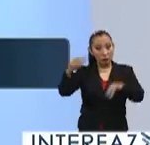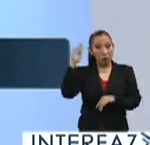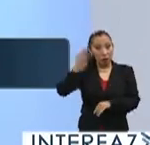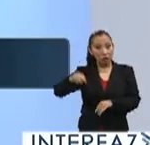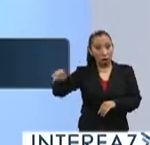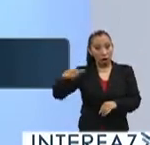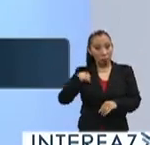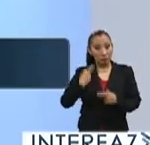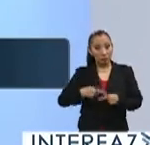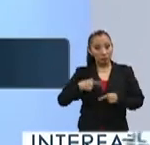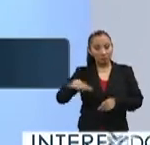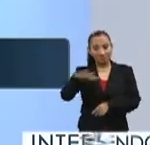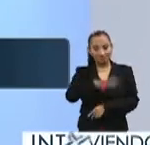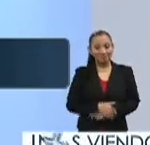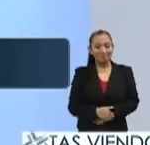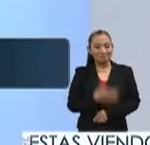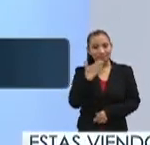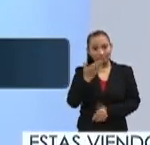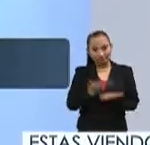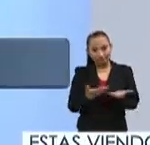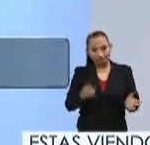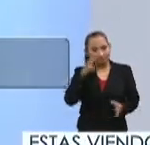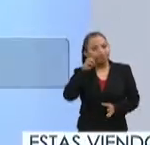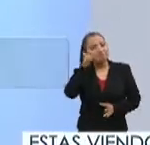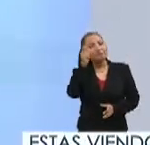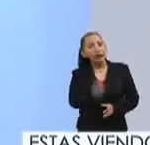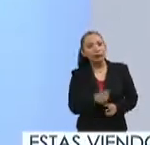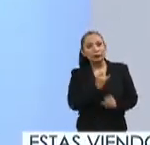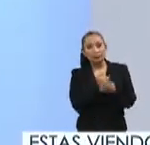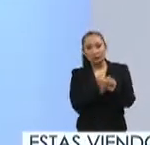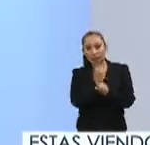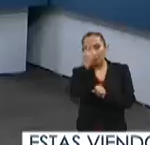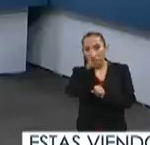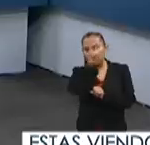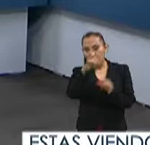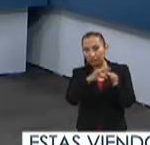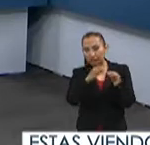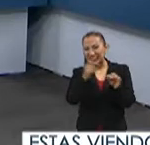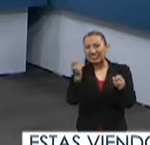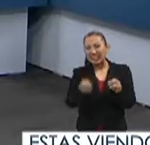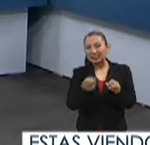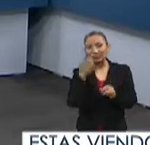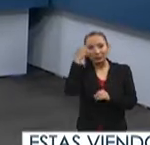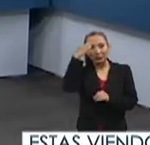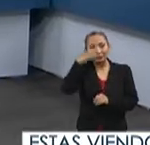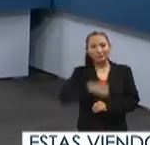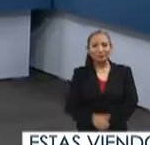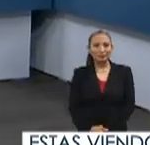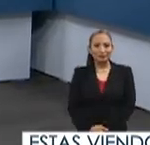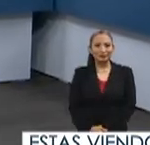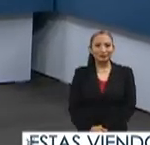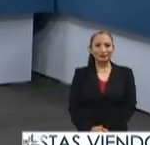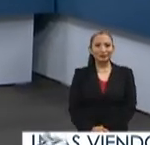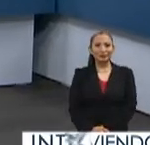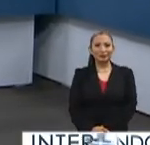Michoacán en el Congreso. Muy bien, pues si te parece bien, veamos el reportaje para que después comentemos un poco más de tu experiencia.